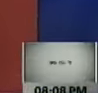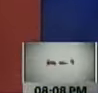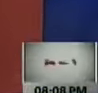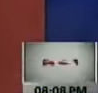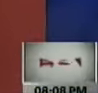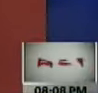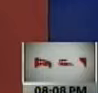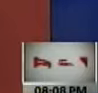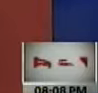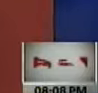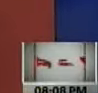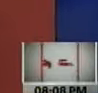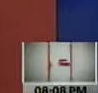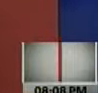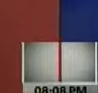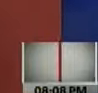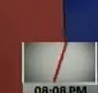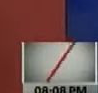Echará